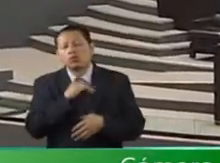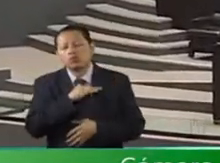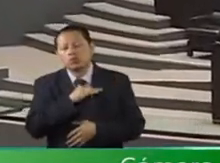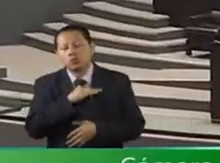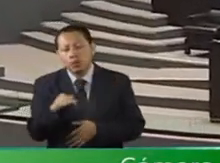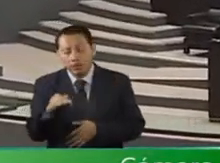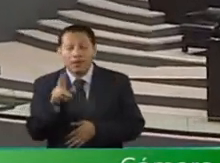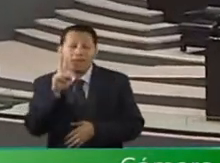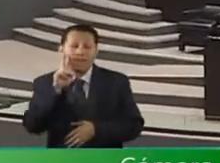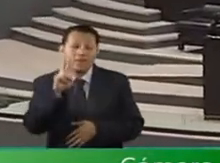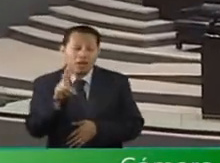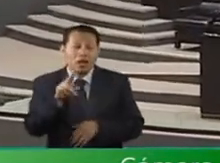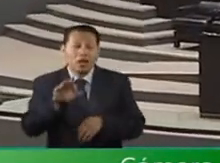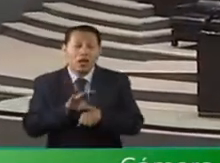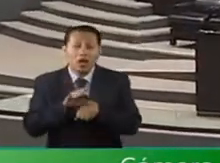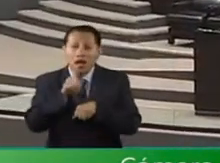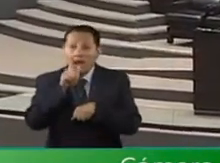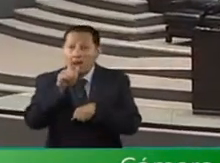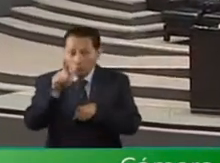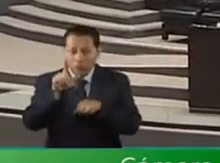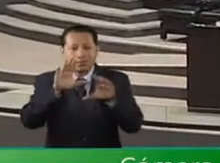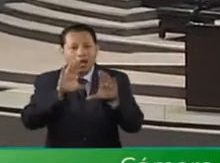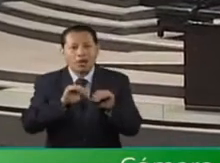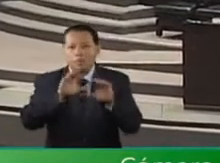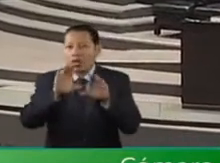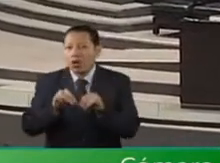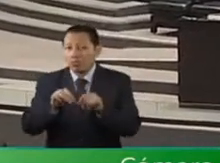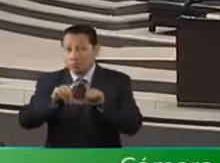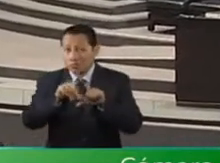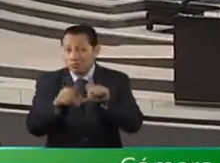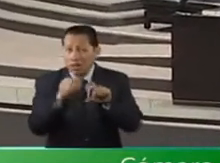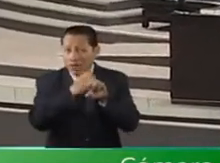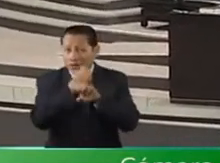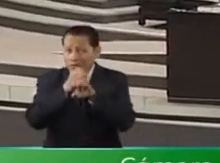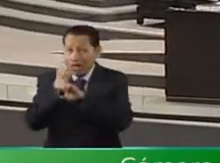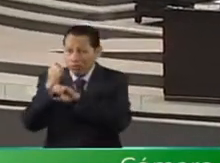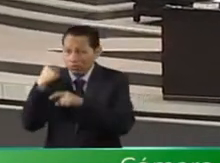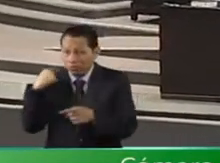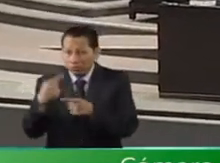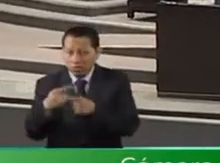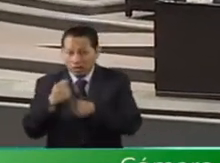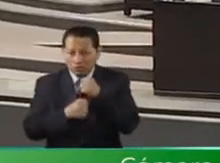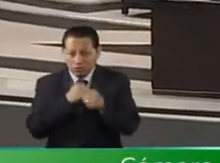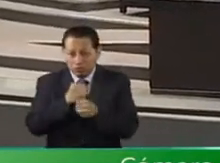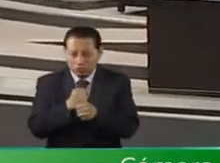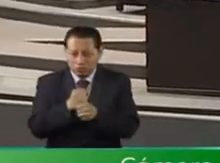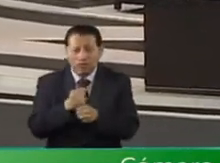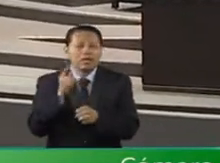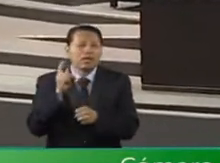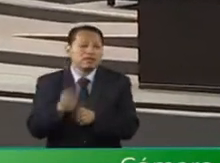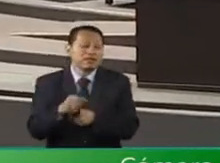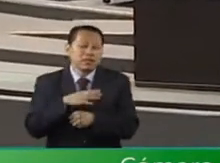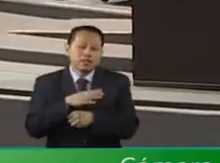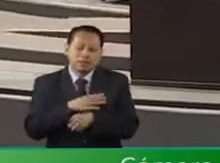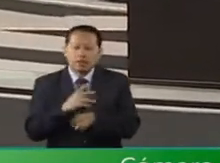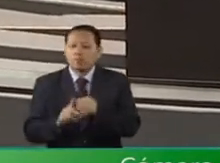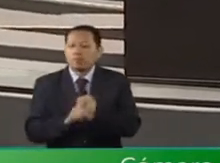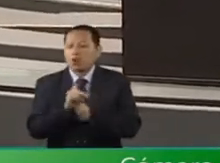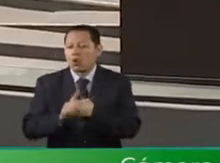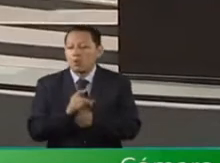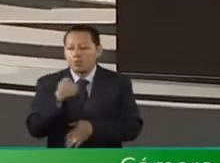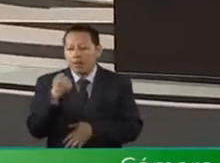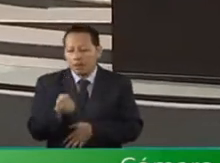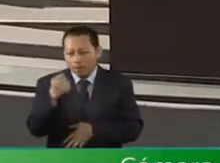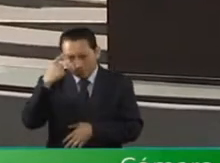ver los apagones que han padecido grandes zonas del país en los últimos años sin duda uno de los principales problemas